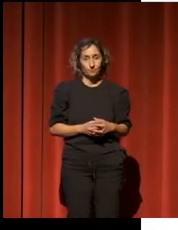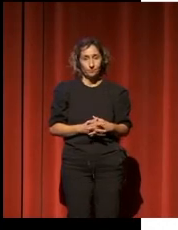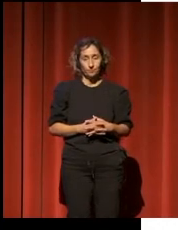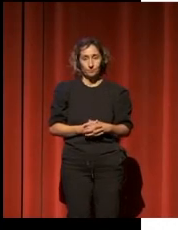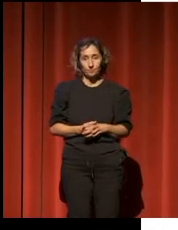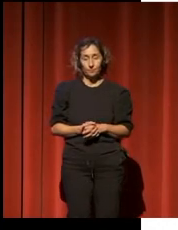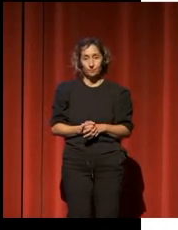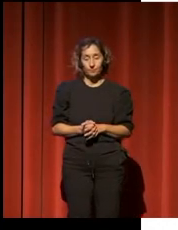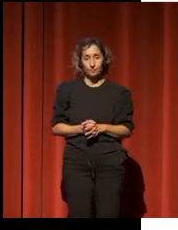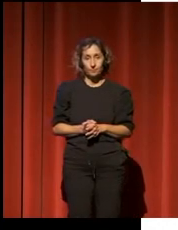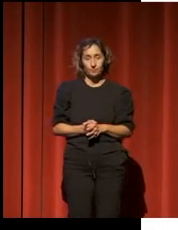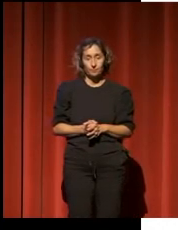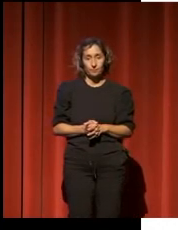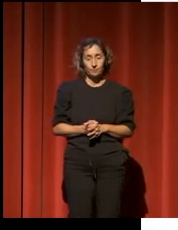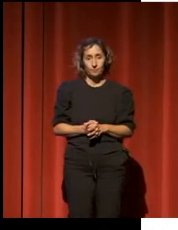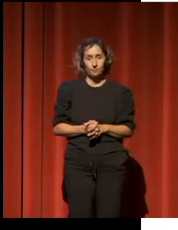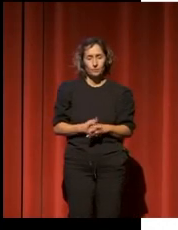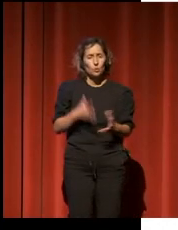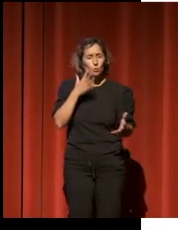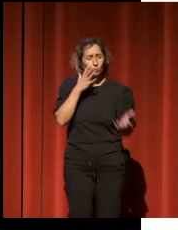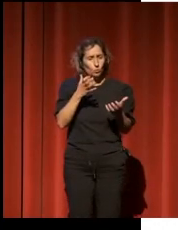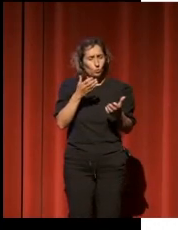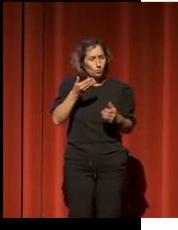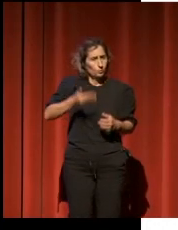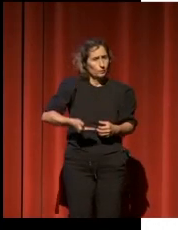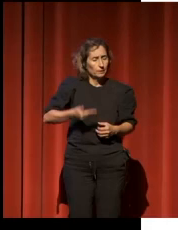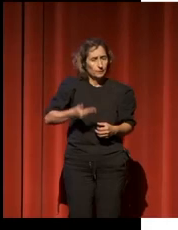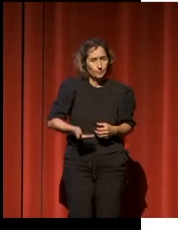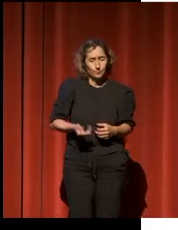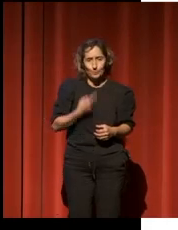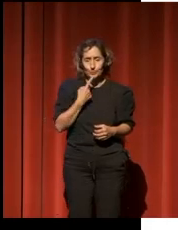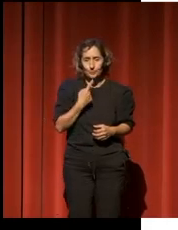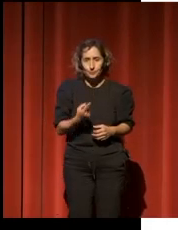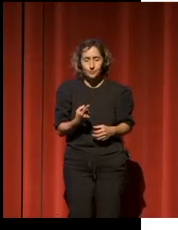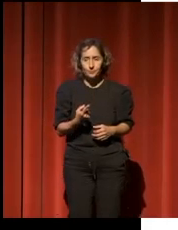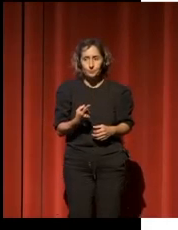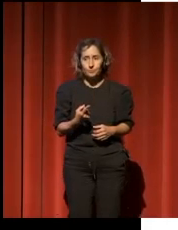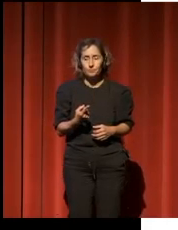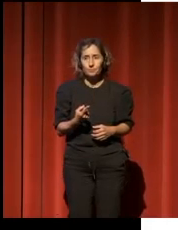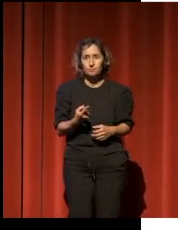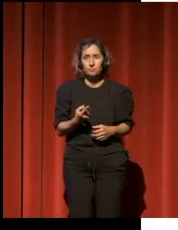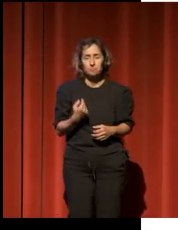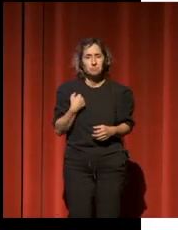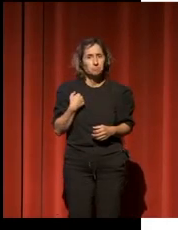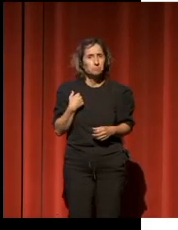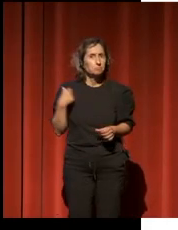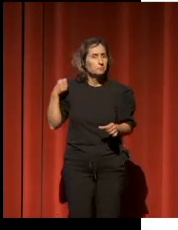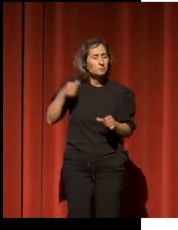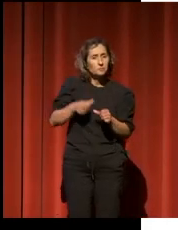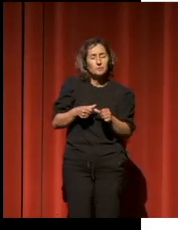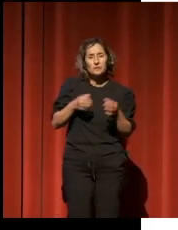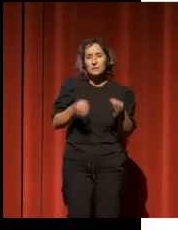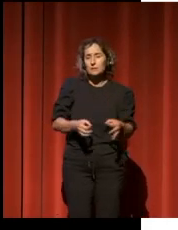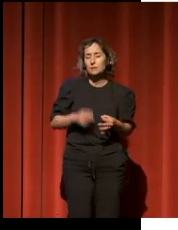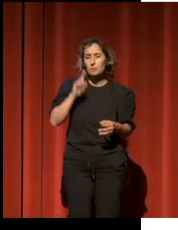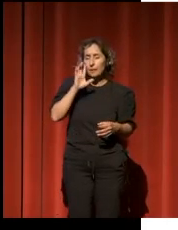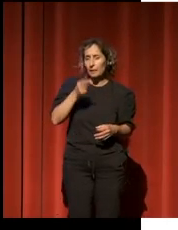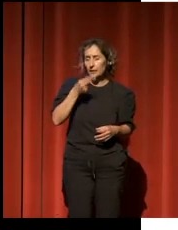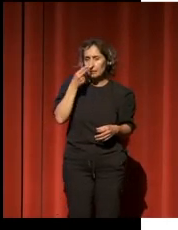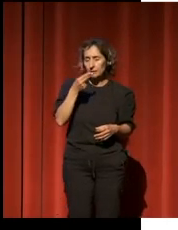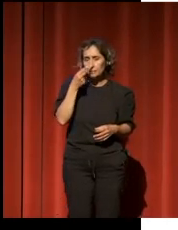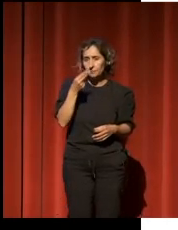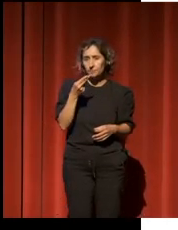tiene es importante reseñar también eh una cuestión que nos ha parecido muy interesante que es como